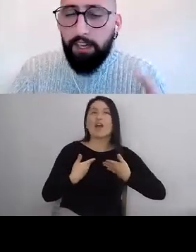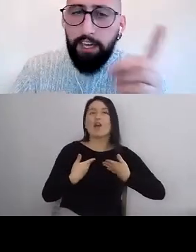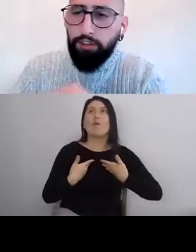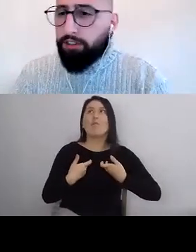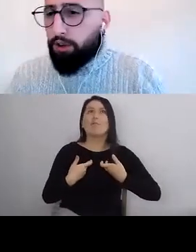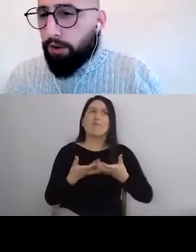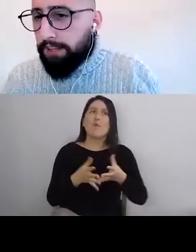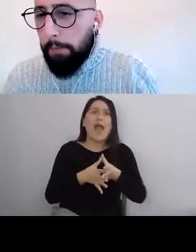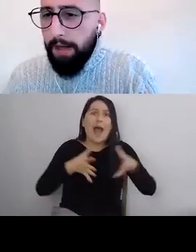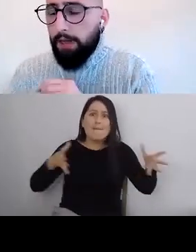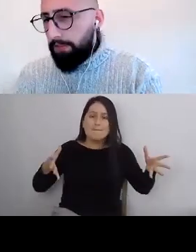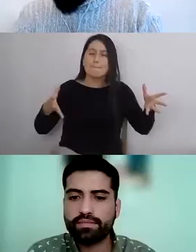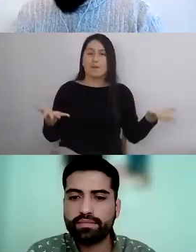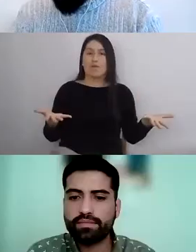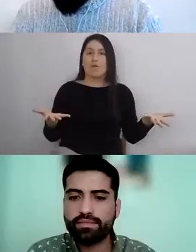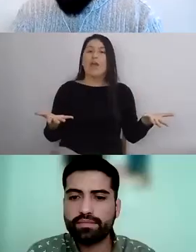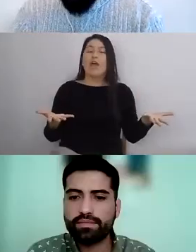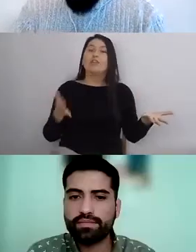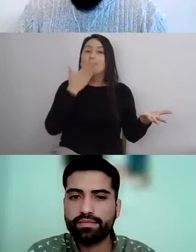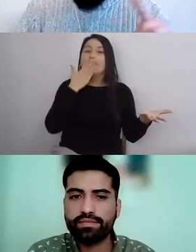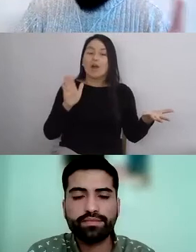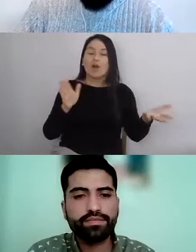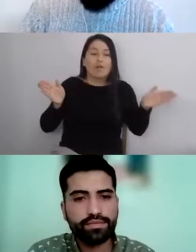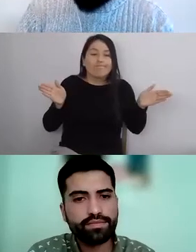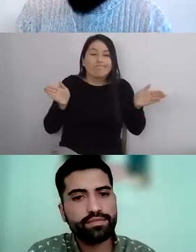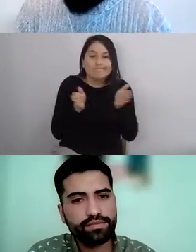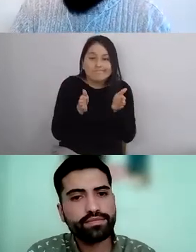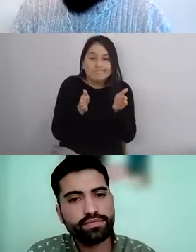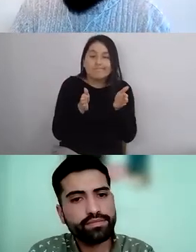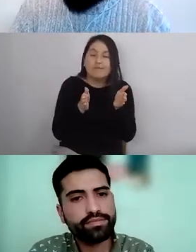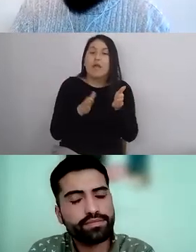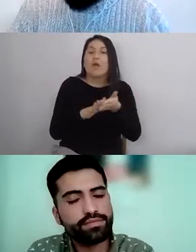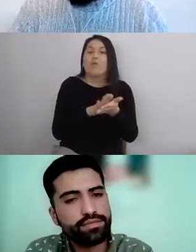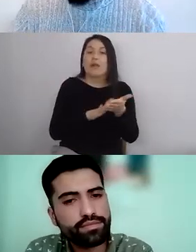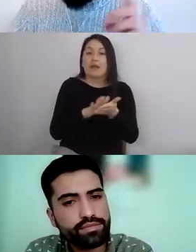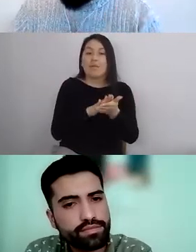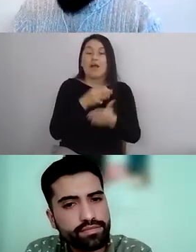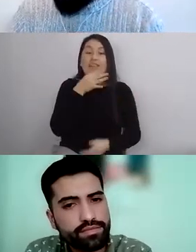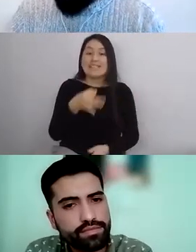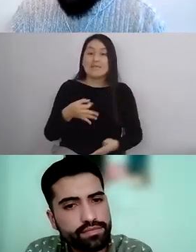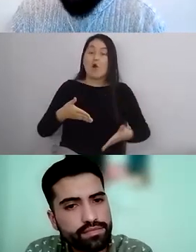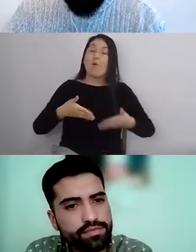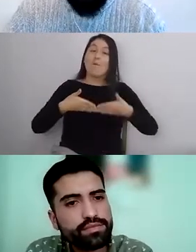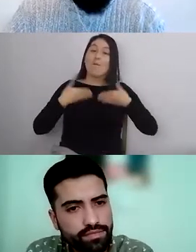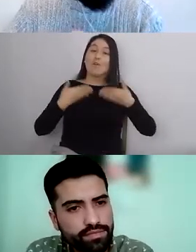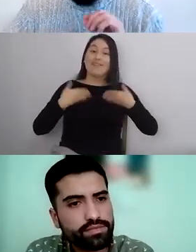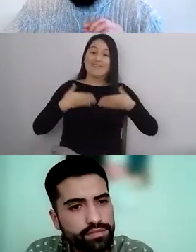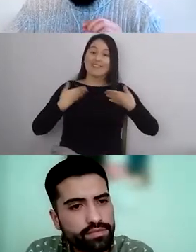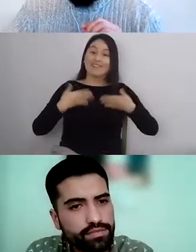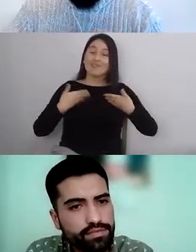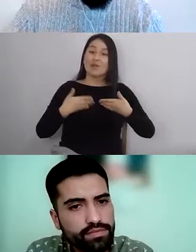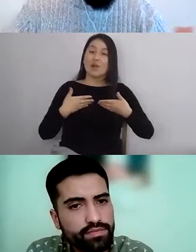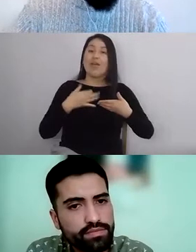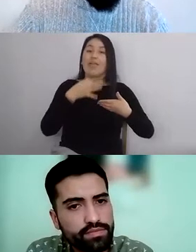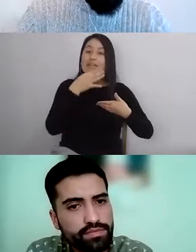cierto? Entonces yo lo voy a hacer más específico aún. Cuando nos referimos a motivación, vamos a hablar de tres componentes muy